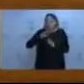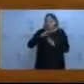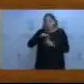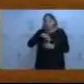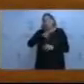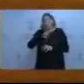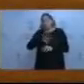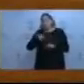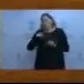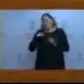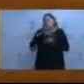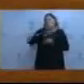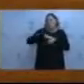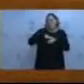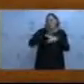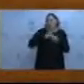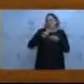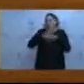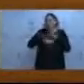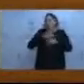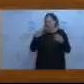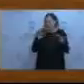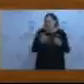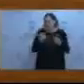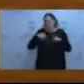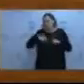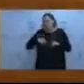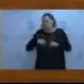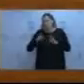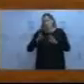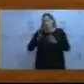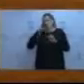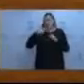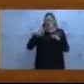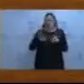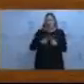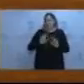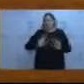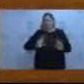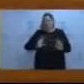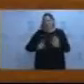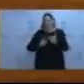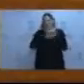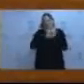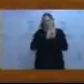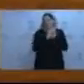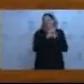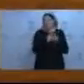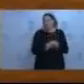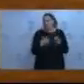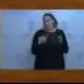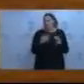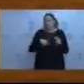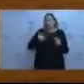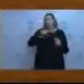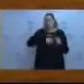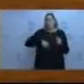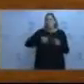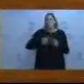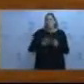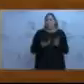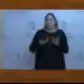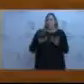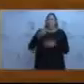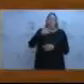el Gobierno al hacer el decreto y no nosotros aquí en la Junta, que no somos quienes para precisar eso. Por lo tanto, la enmienda de Podemos mejora la